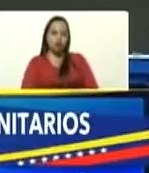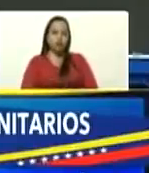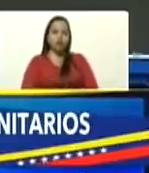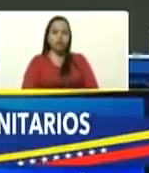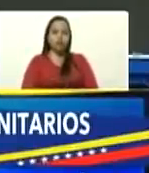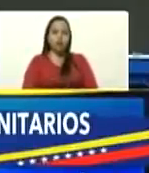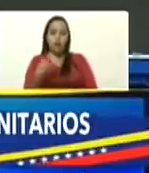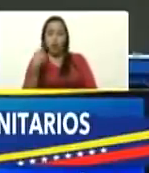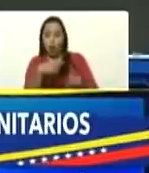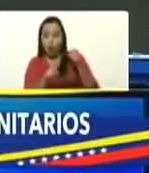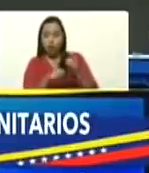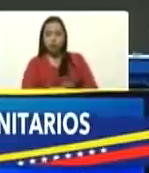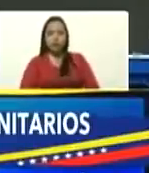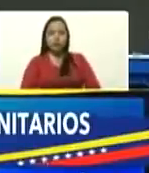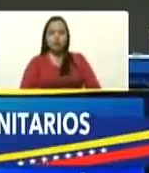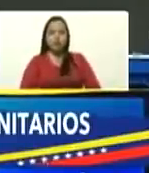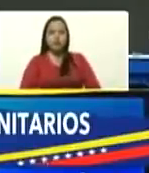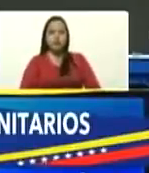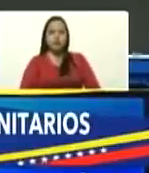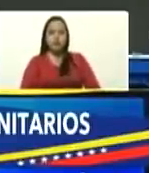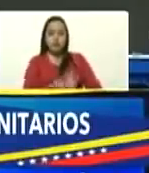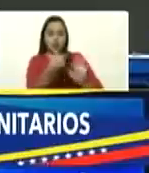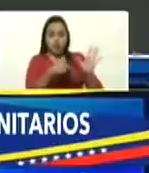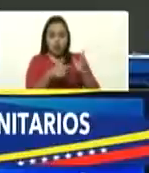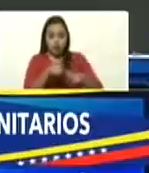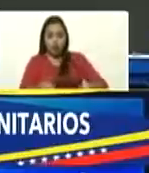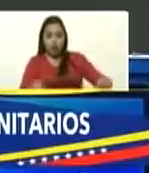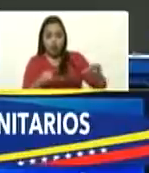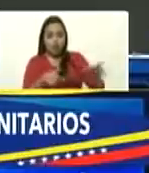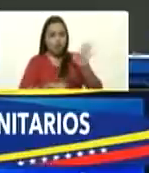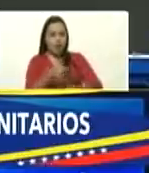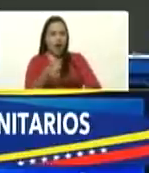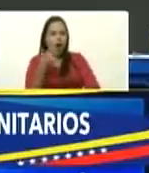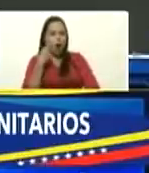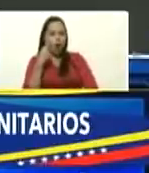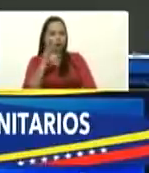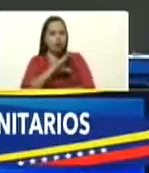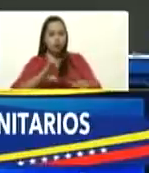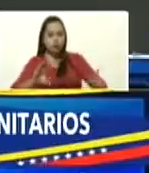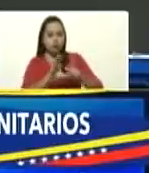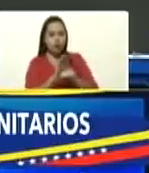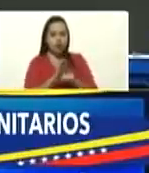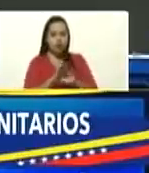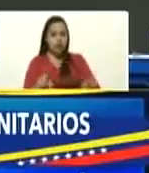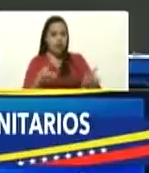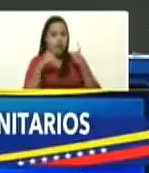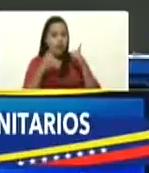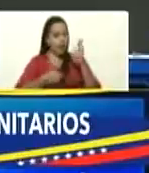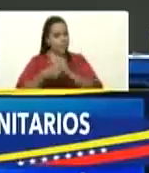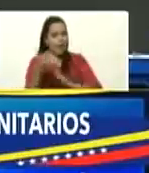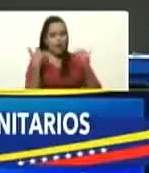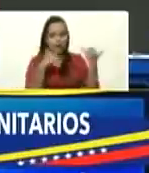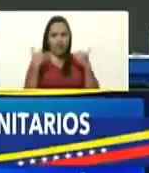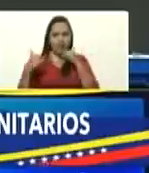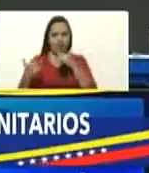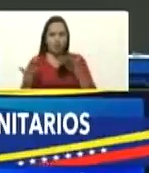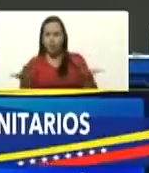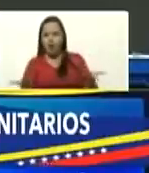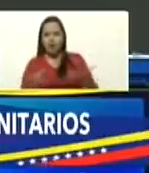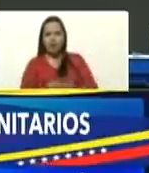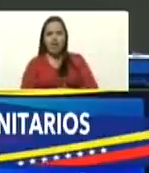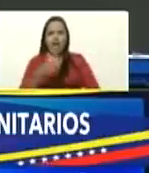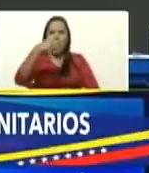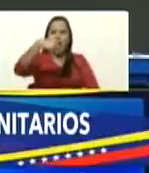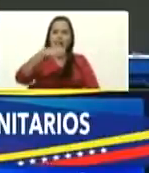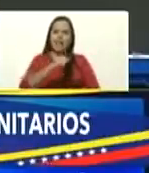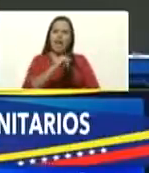finalmente, el eje territorial de mayores tradiciones culturales de nuestro estado y el más parrandero también, que es Naiguatá